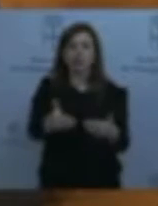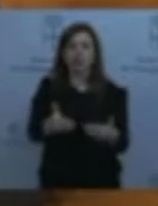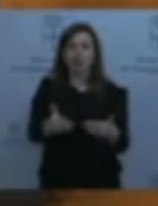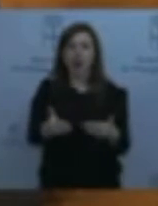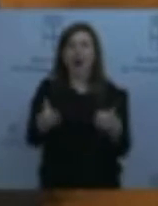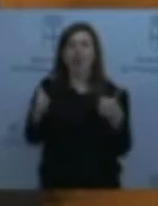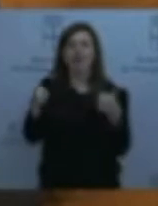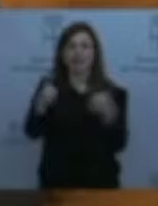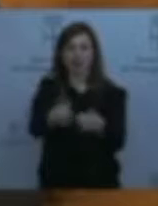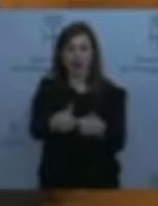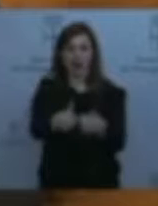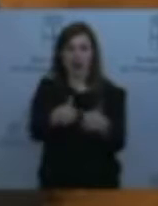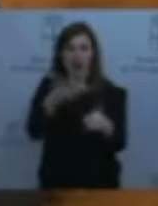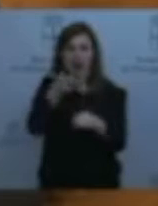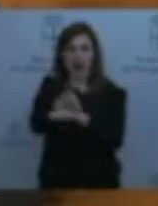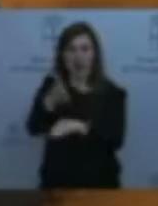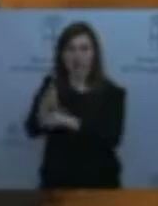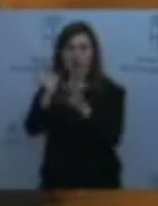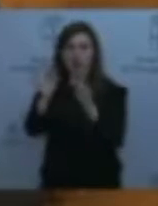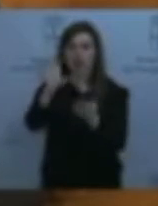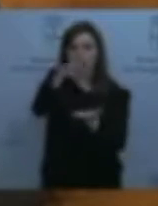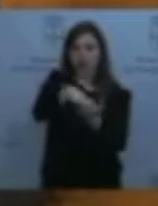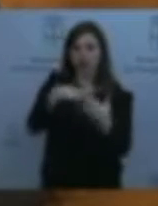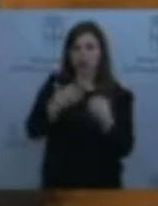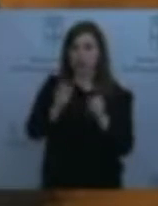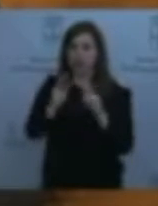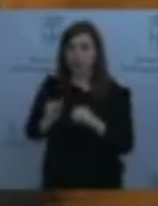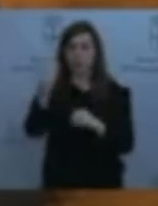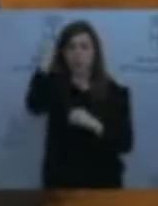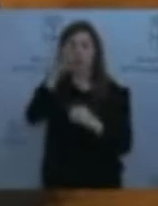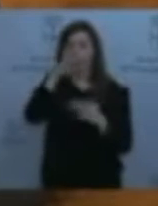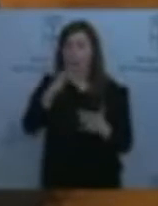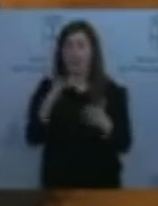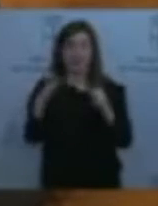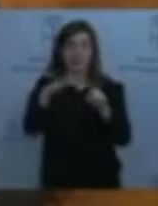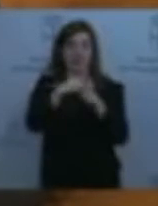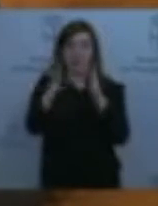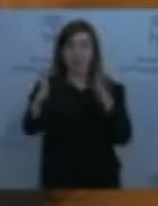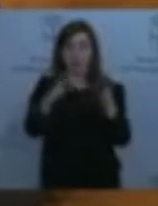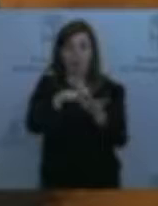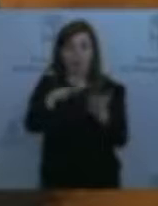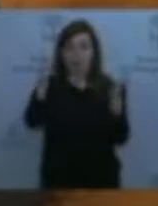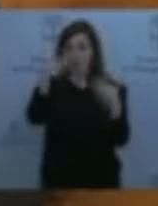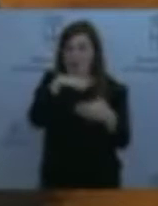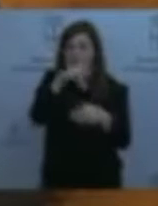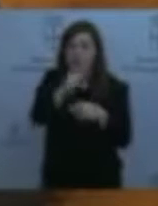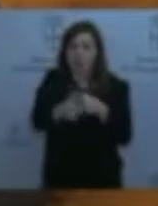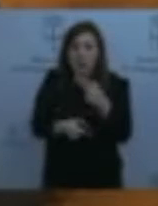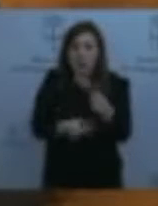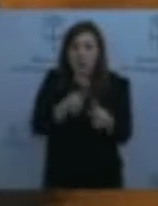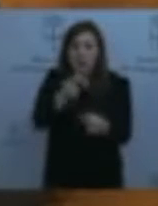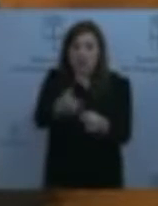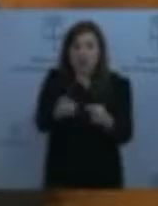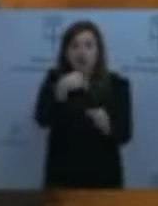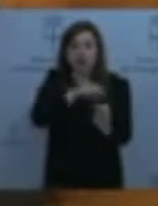sanitarios. Compromiso que a estas alturas ya nadie pondrá duda, porque paso a paso vamos configurando el portal